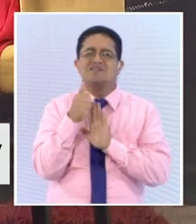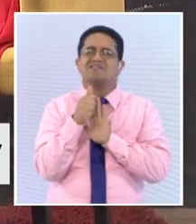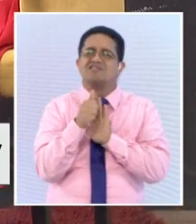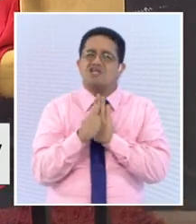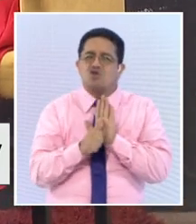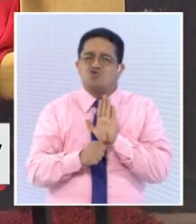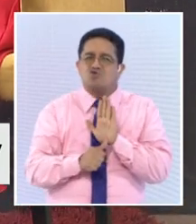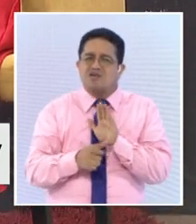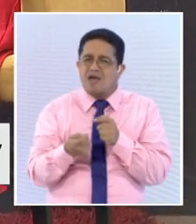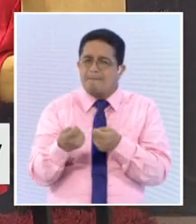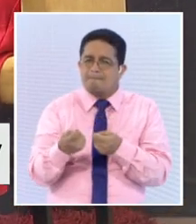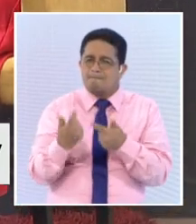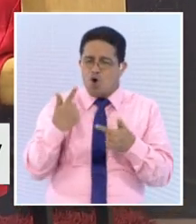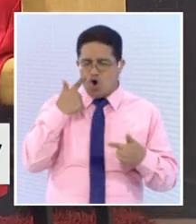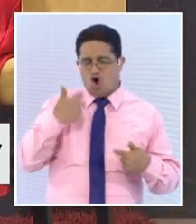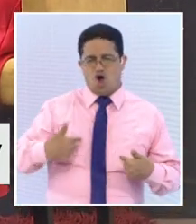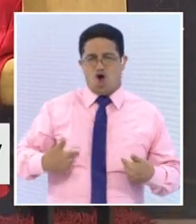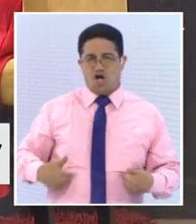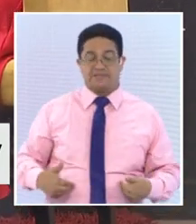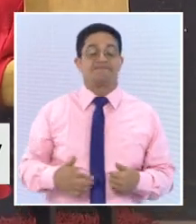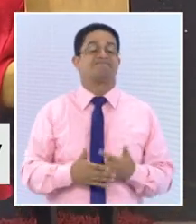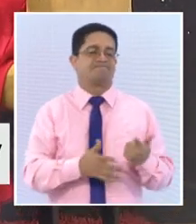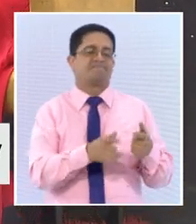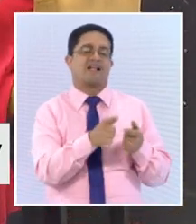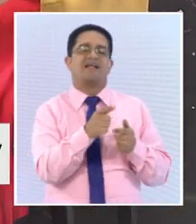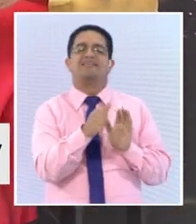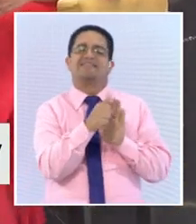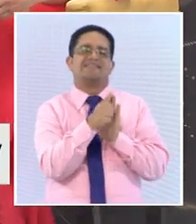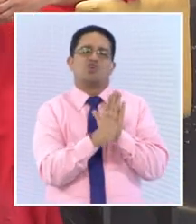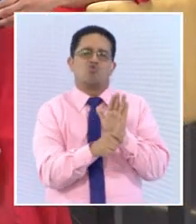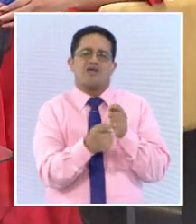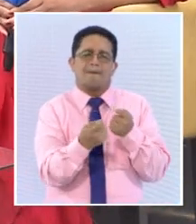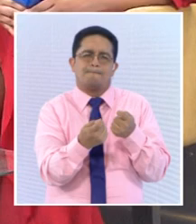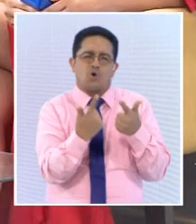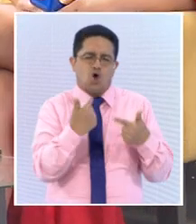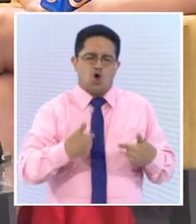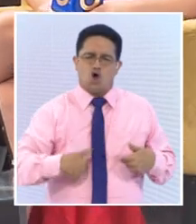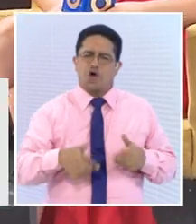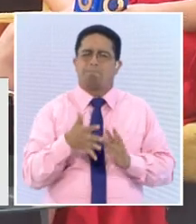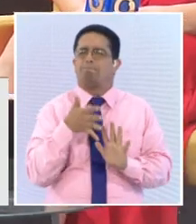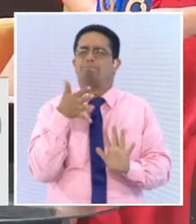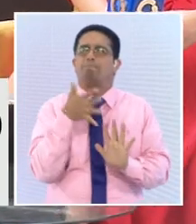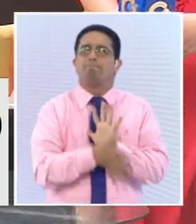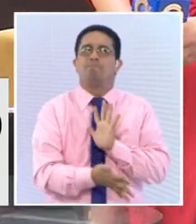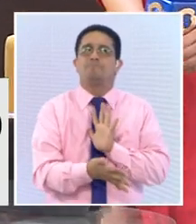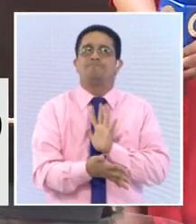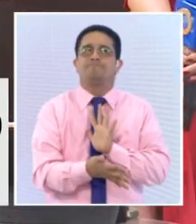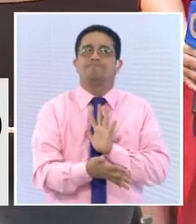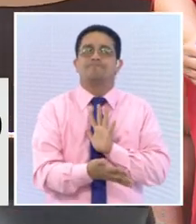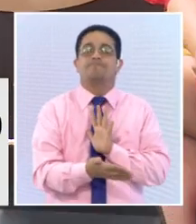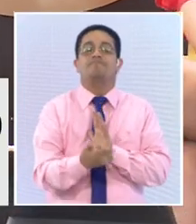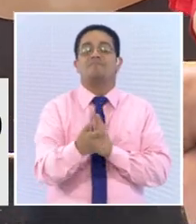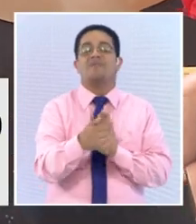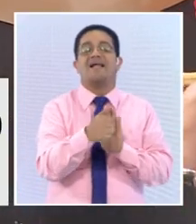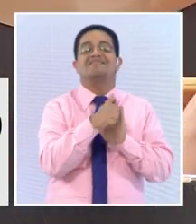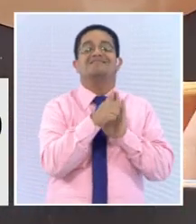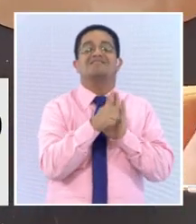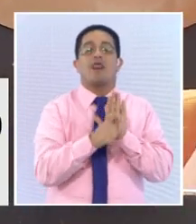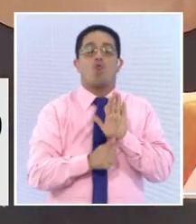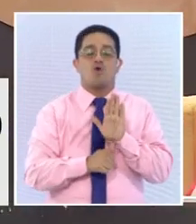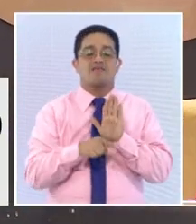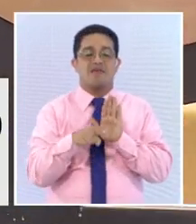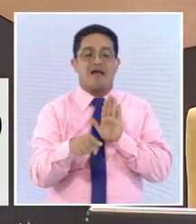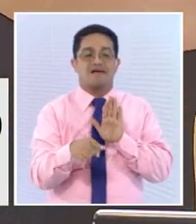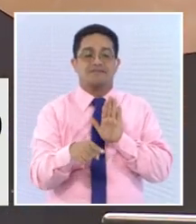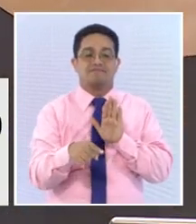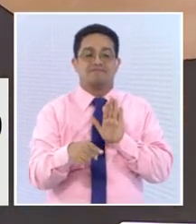¿no? Así es. Cuando nosotros decimos cirugías mínimamente invasivas, nos referimos específicamente a aquellas cirugías donde entramos